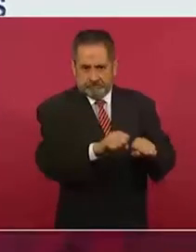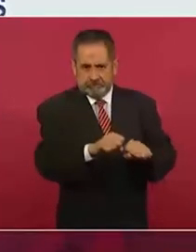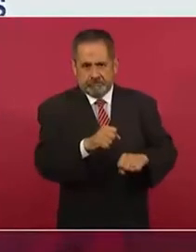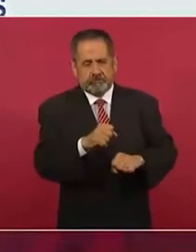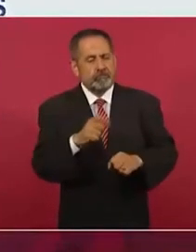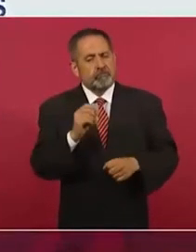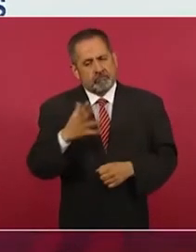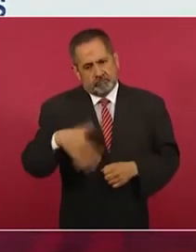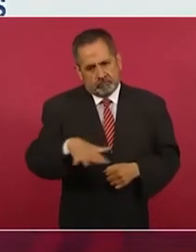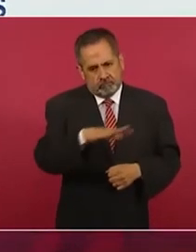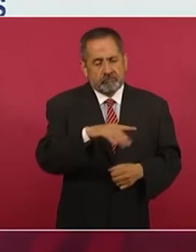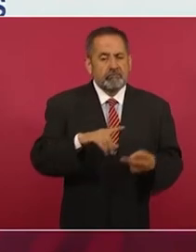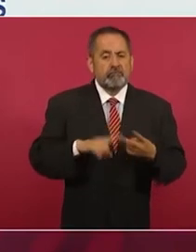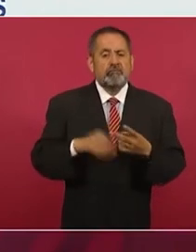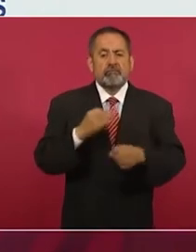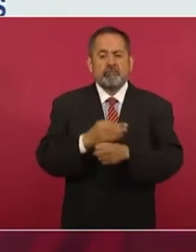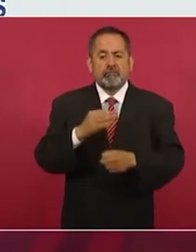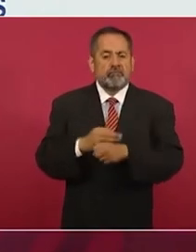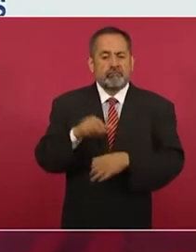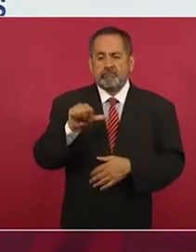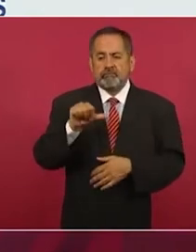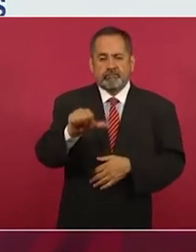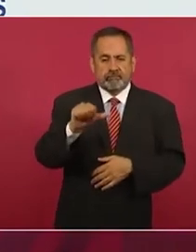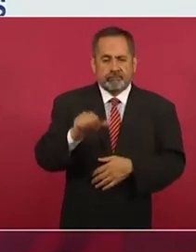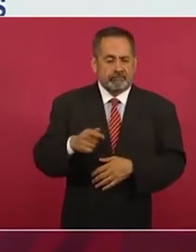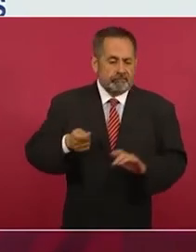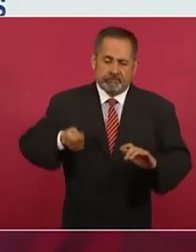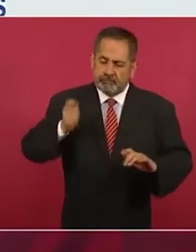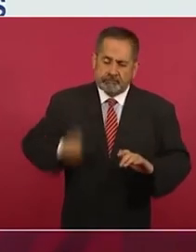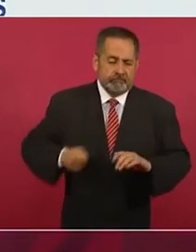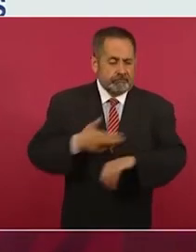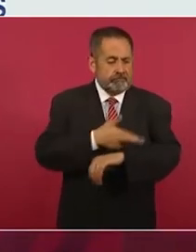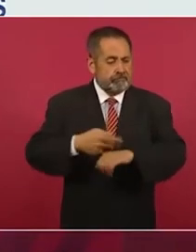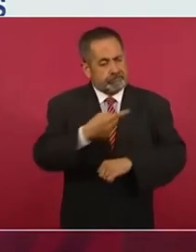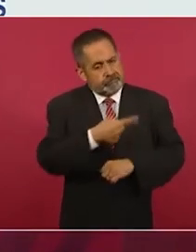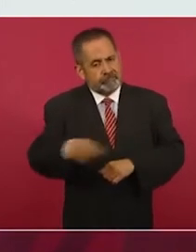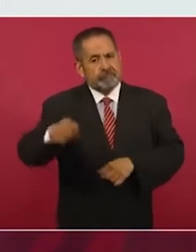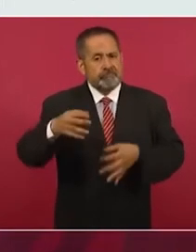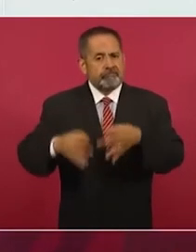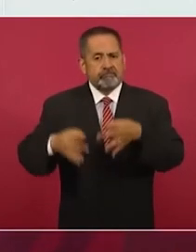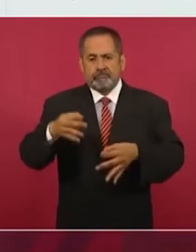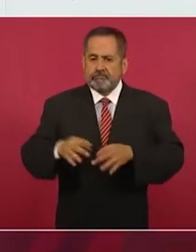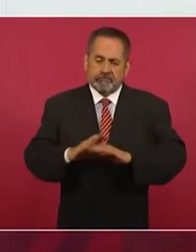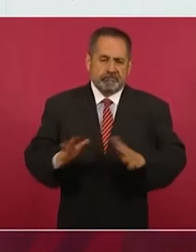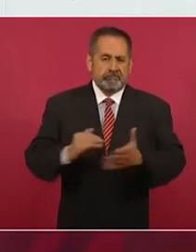que al momento hay 16 vinculados a proceso penal. Siguiente.